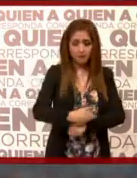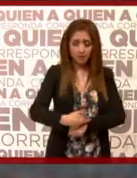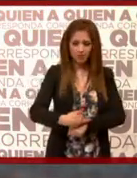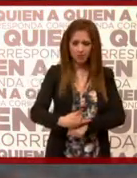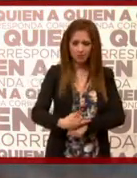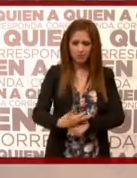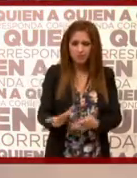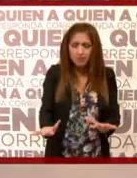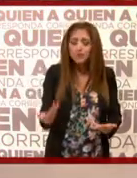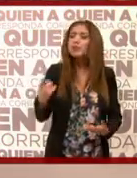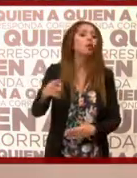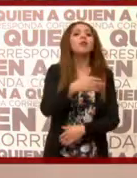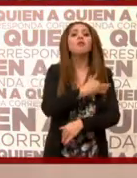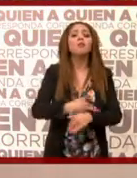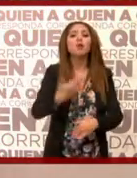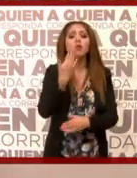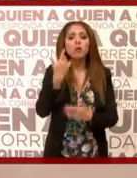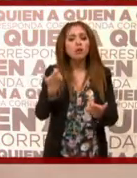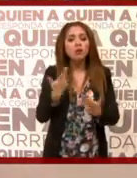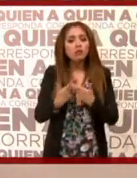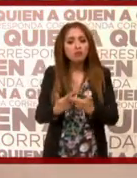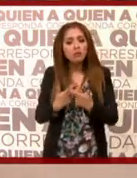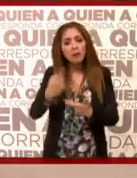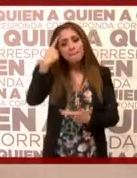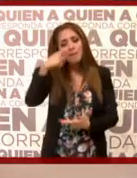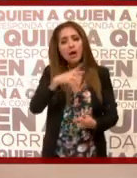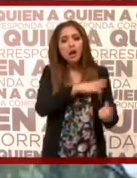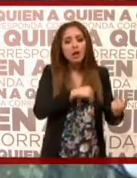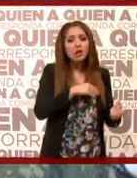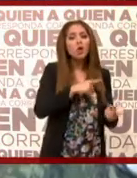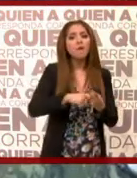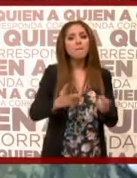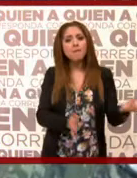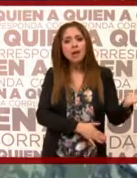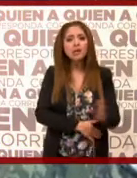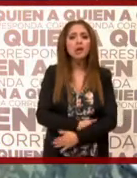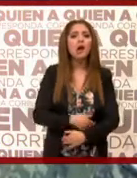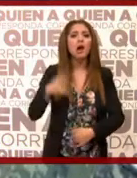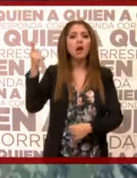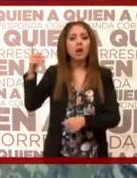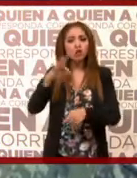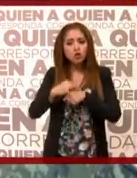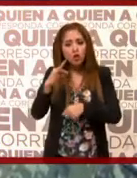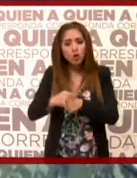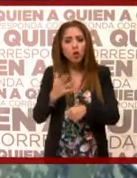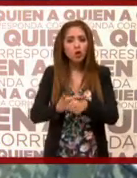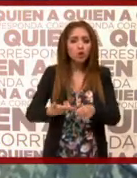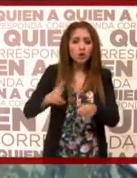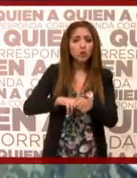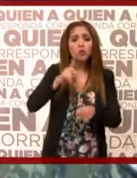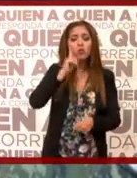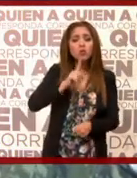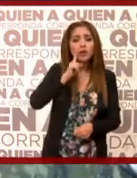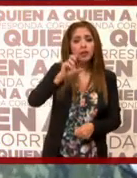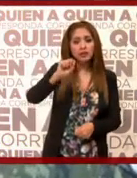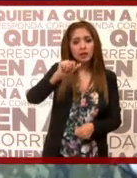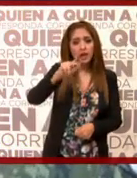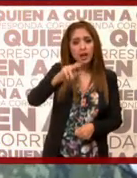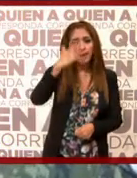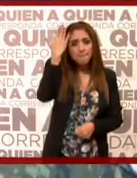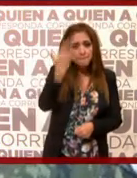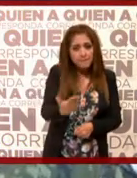alcanza para darle de comer a 3 hijos y comprar pañales, medicinas y traslados. Doña Sara pide al Ayuntamiento de